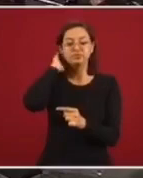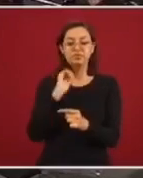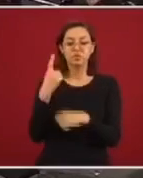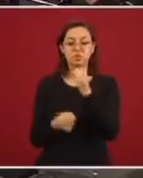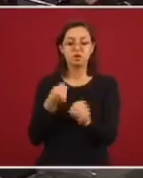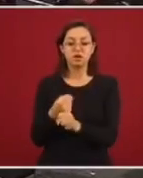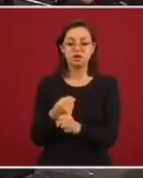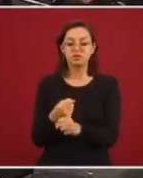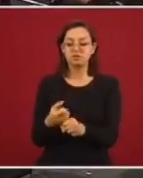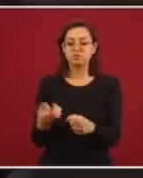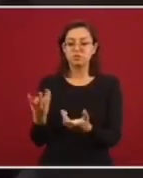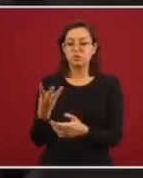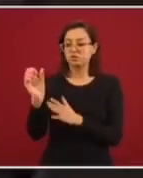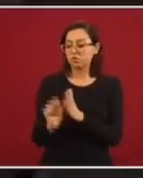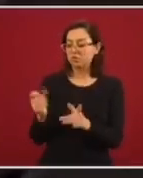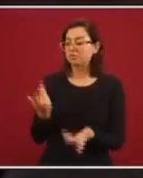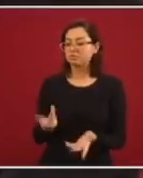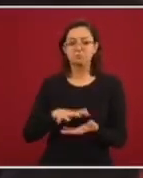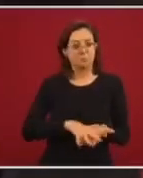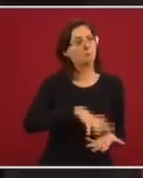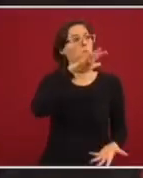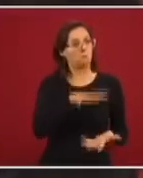logramos aumentar la producción. Si no hubiésemos hecho nada,